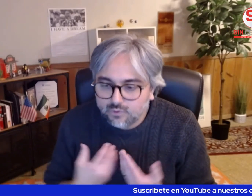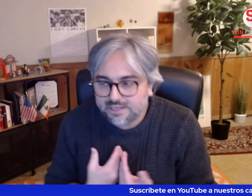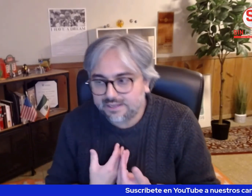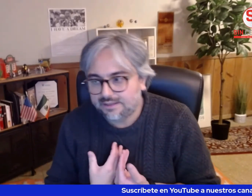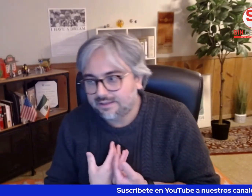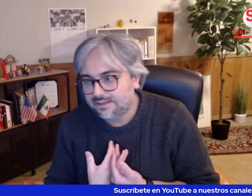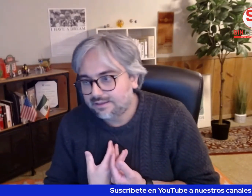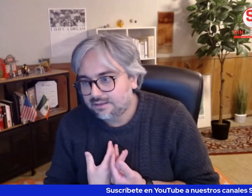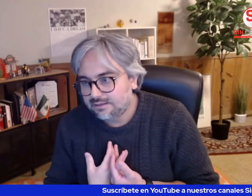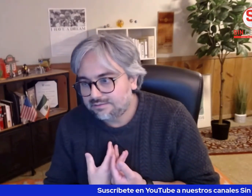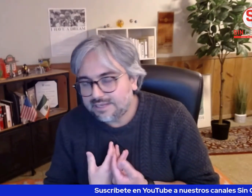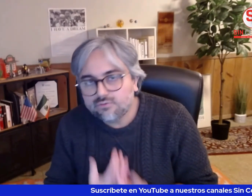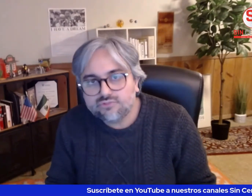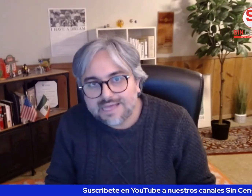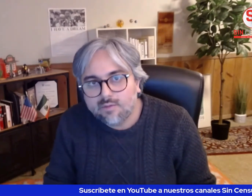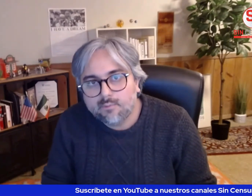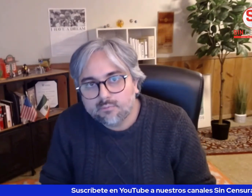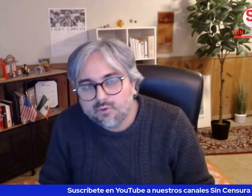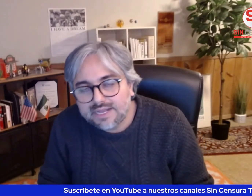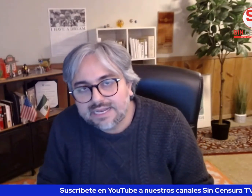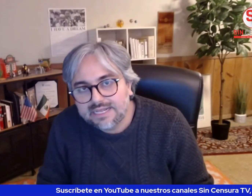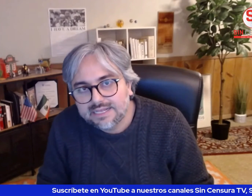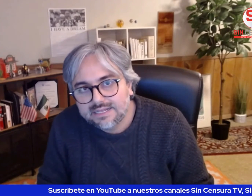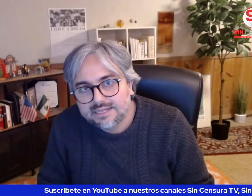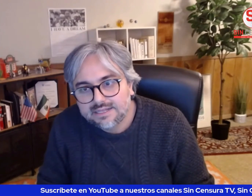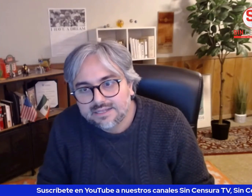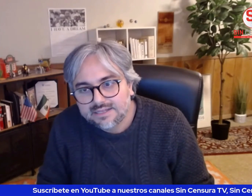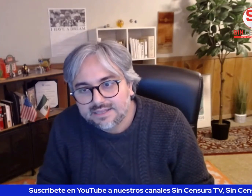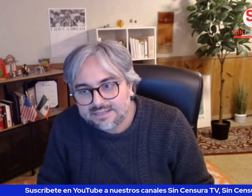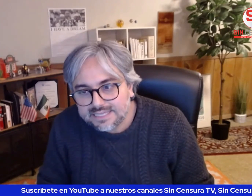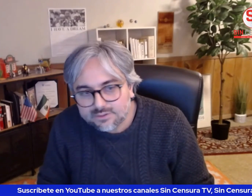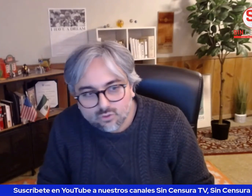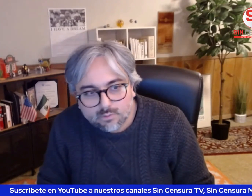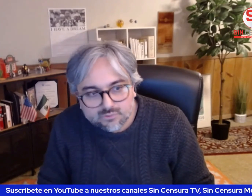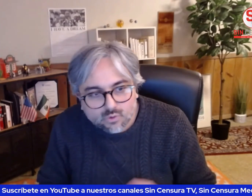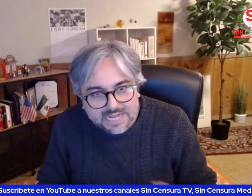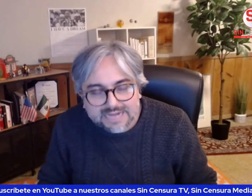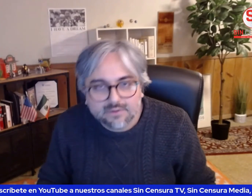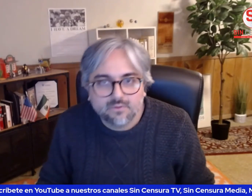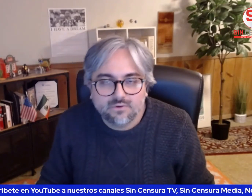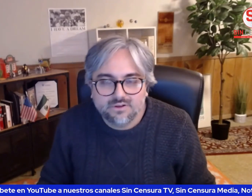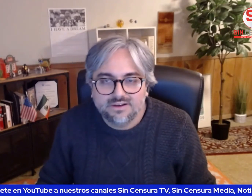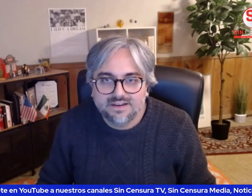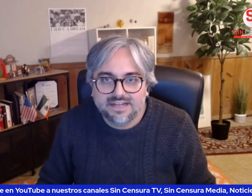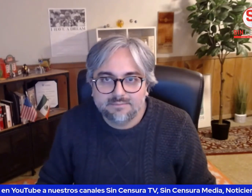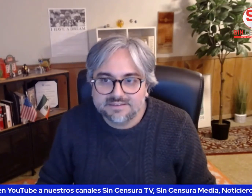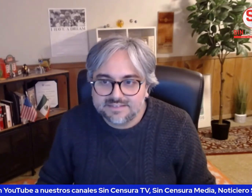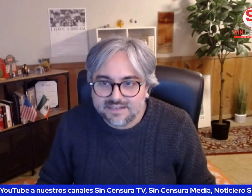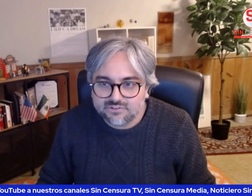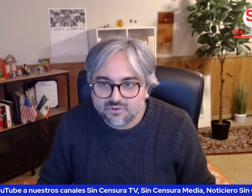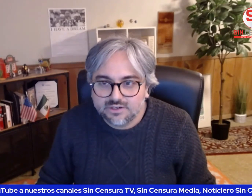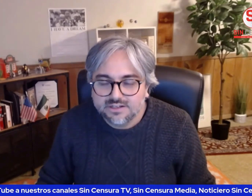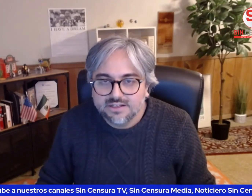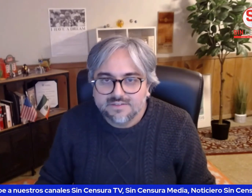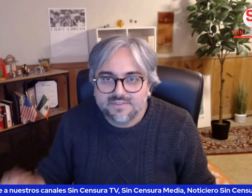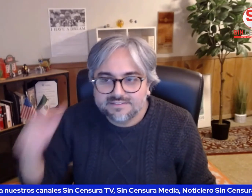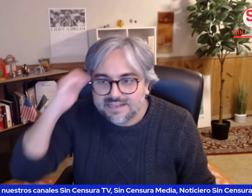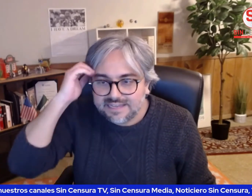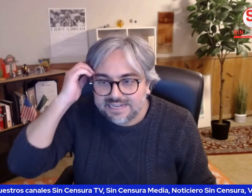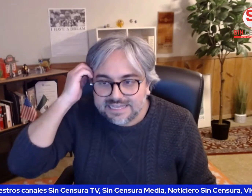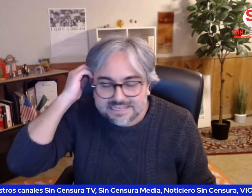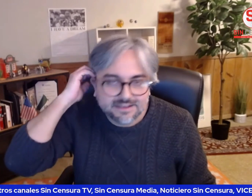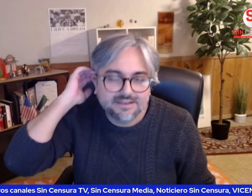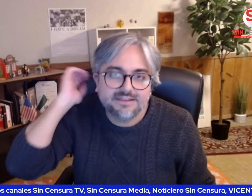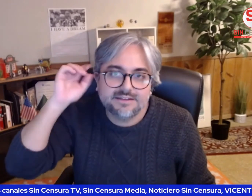esto fue denunciado por Morena, quien tuvo a su cargo la investigación de